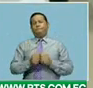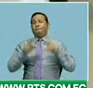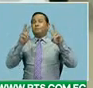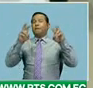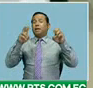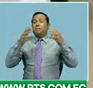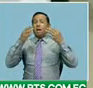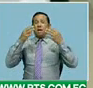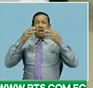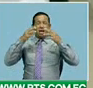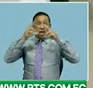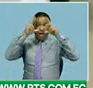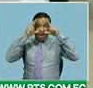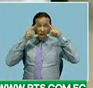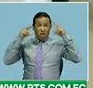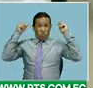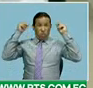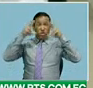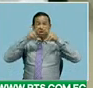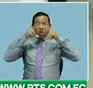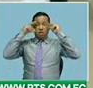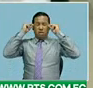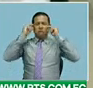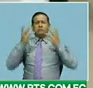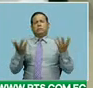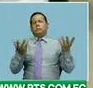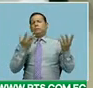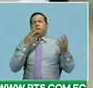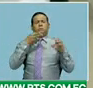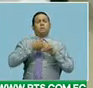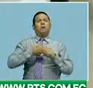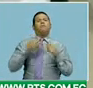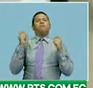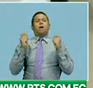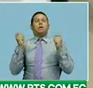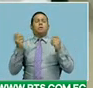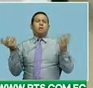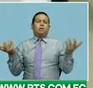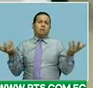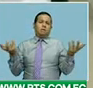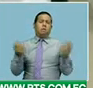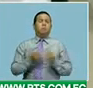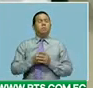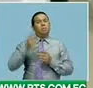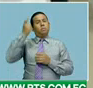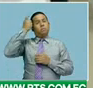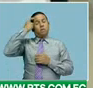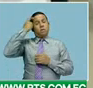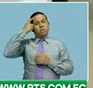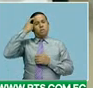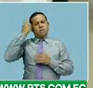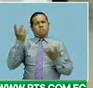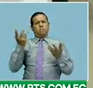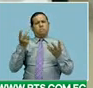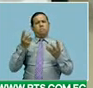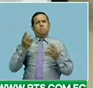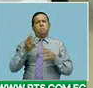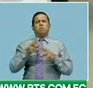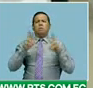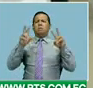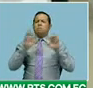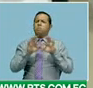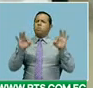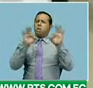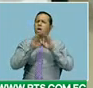estaba dentro de nuestra mira de riesgos, pues creíamos que esta fiesta debía haber sido pensada, que estamos en